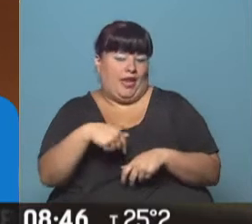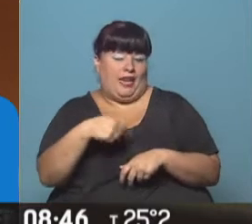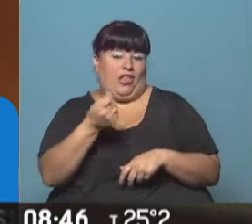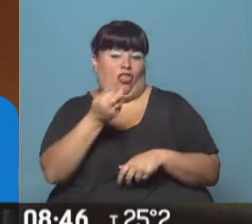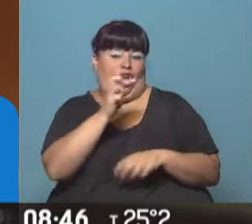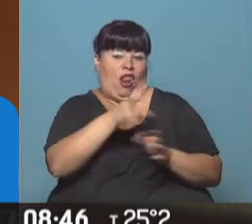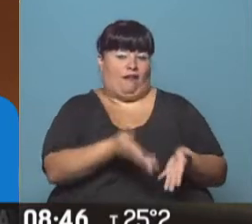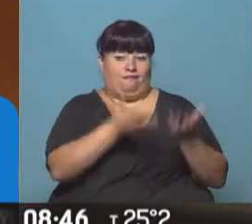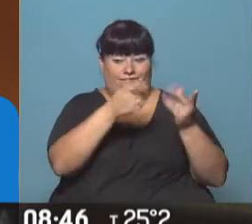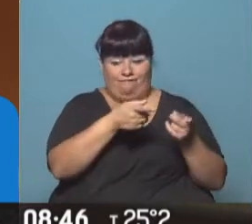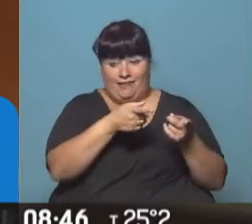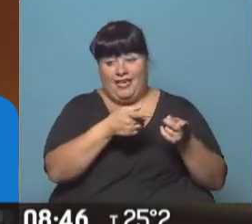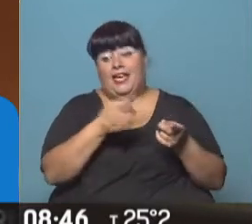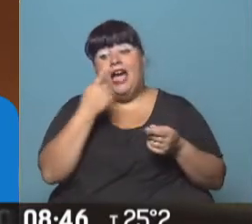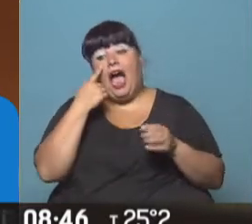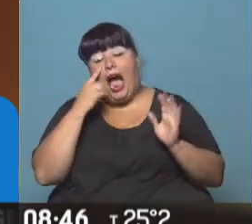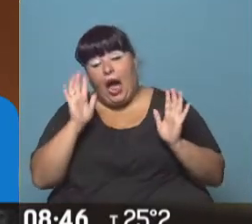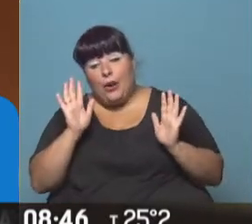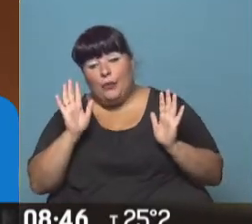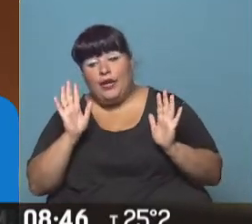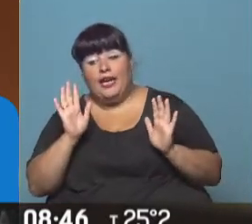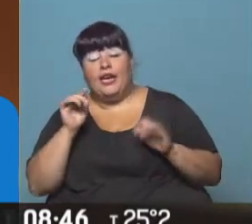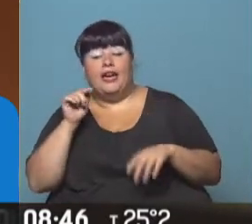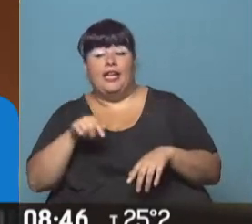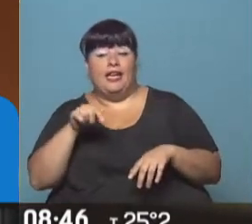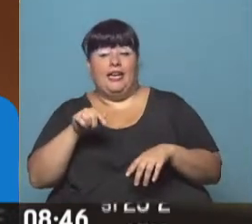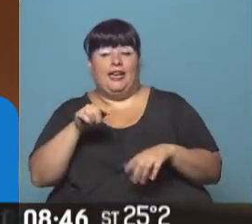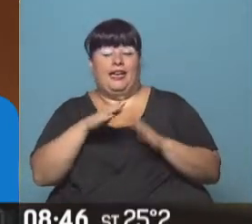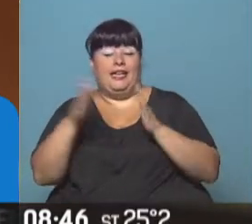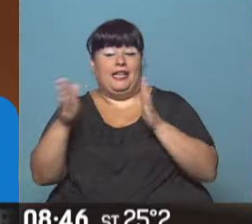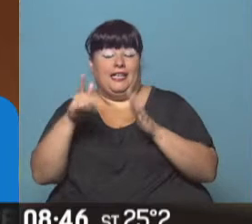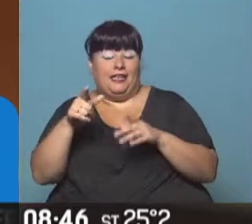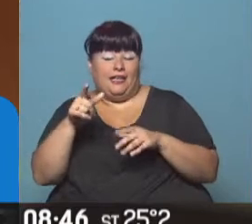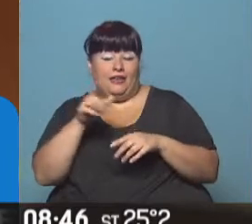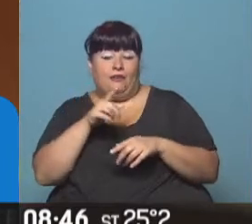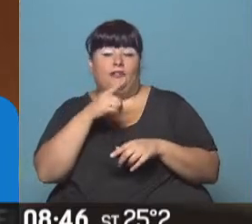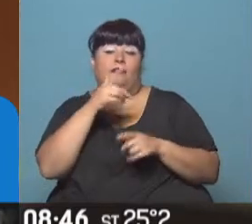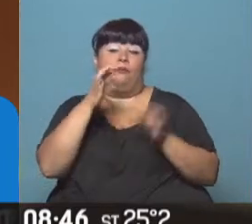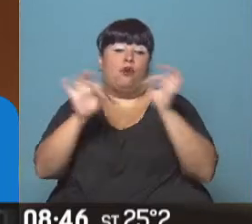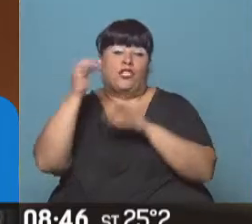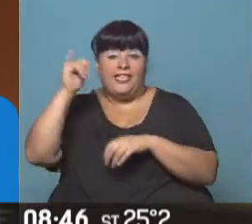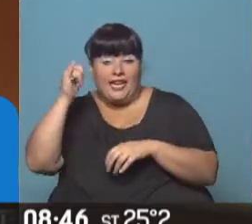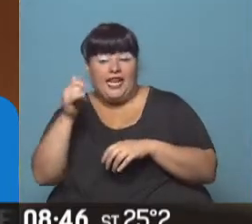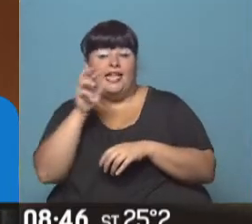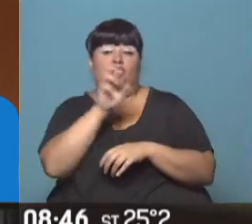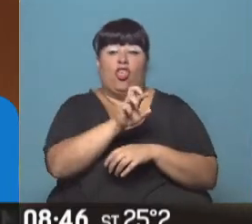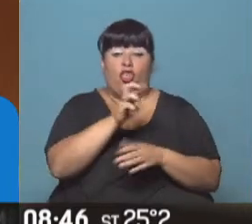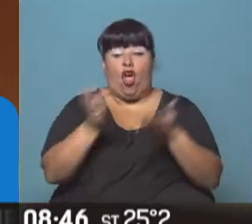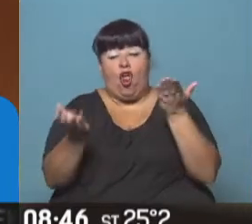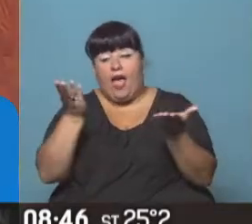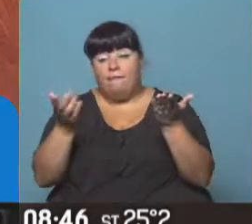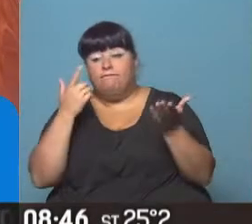el dólar. Entonces, se verá este trade-off que hay también entre tasa de interés y tipo de